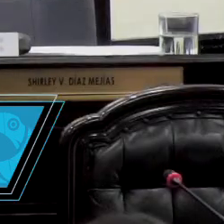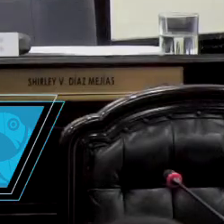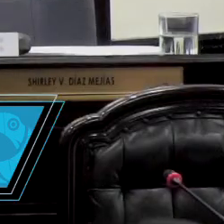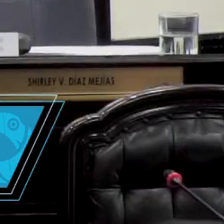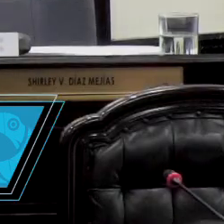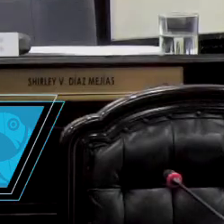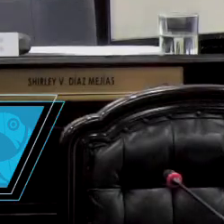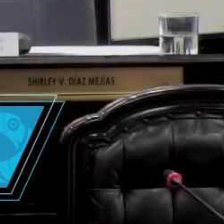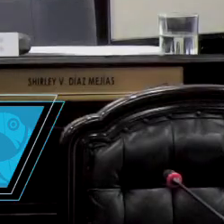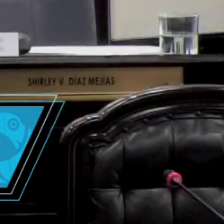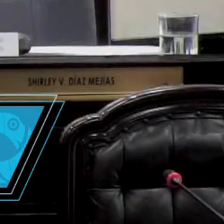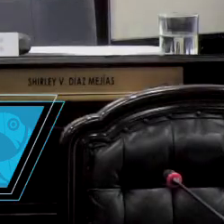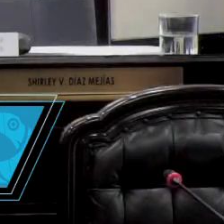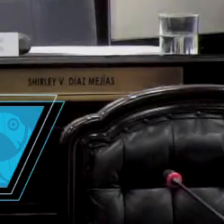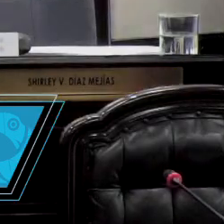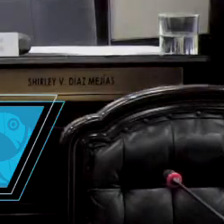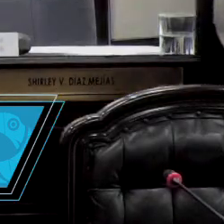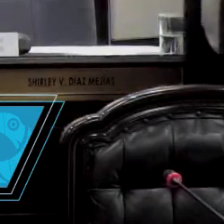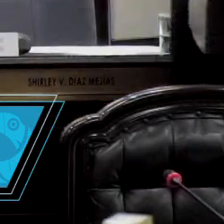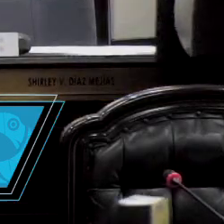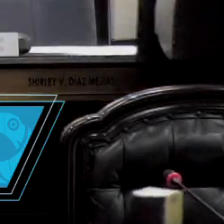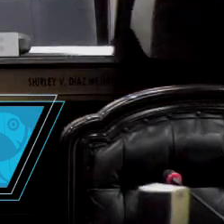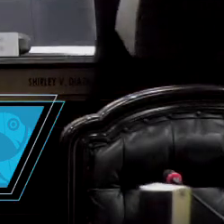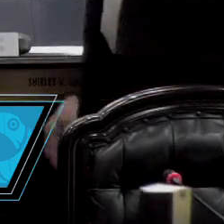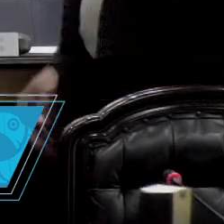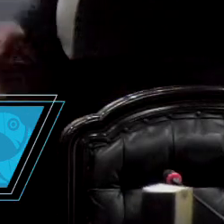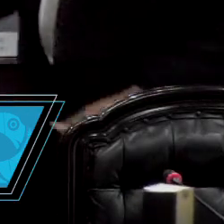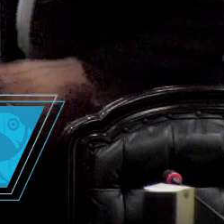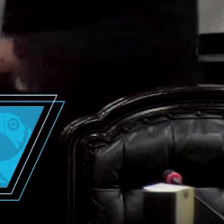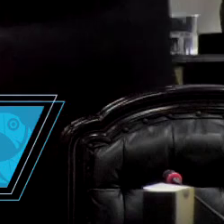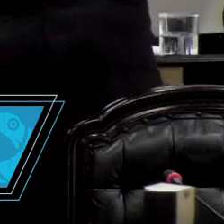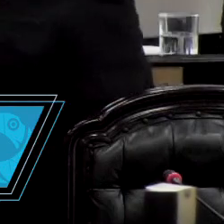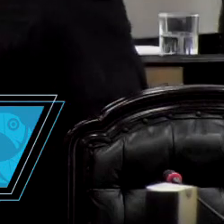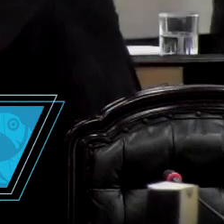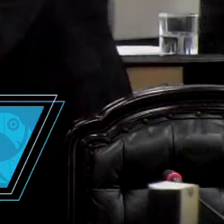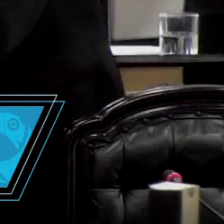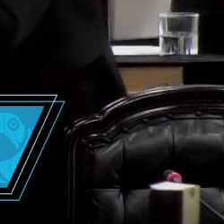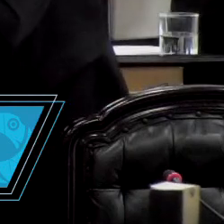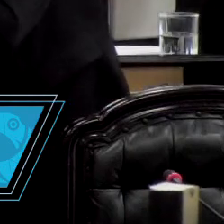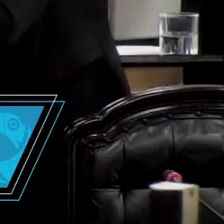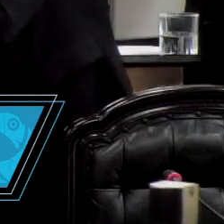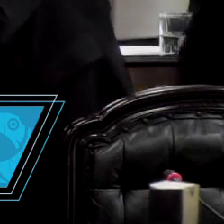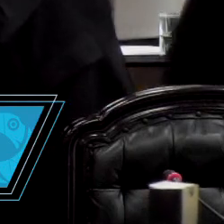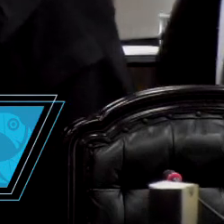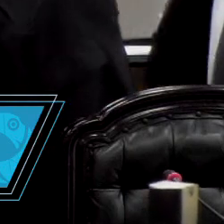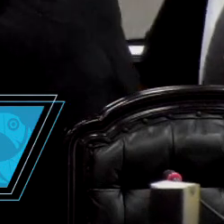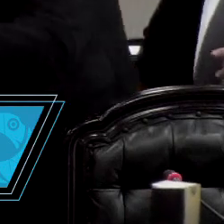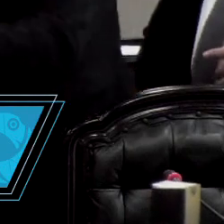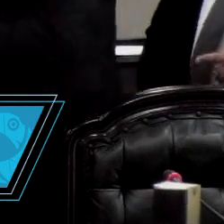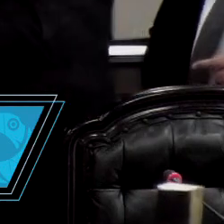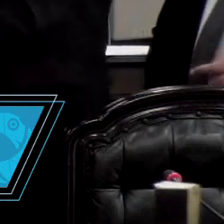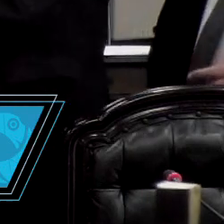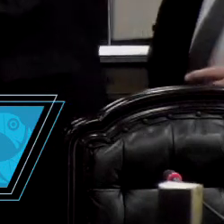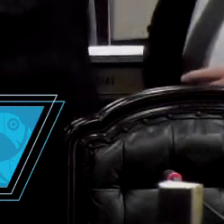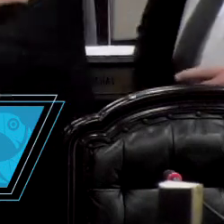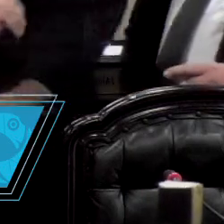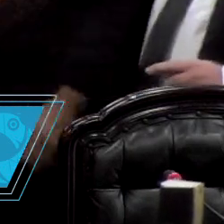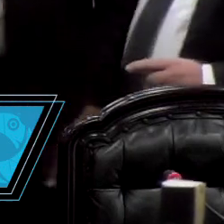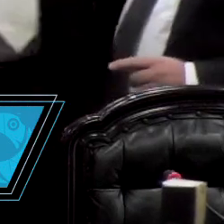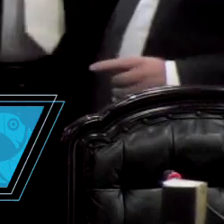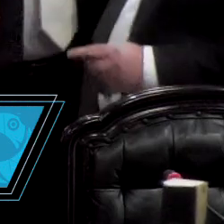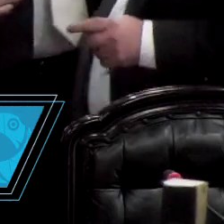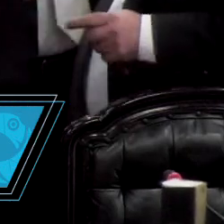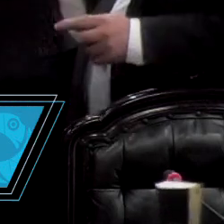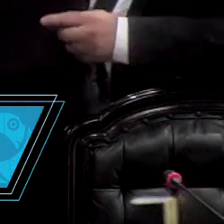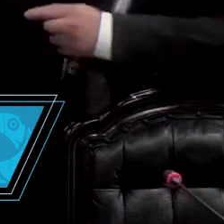género. Sí, y de una persona que de alguna forma pueda sumarse a la línea que el presidente genere,